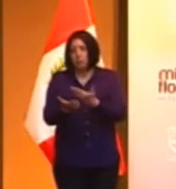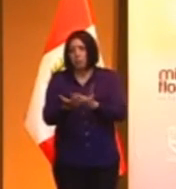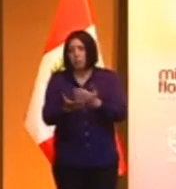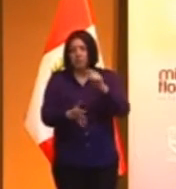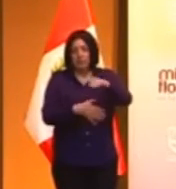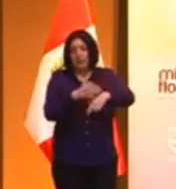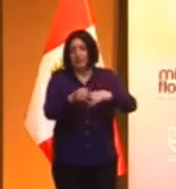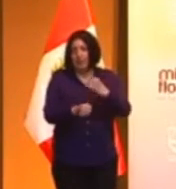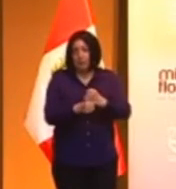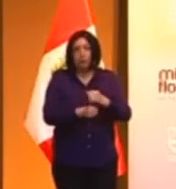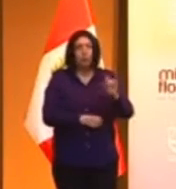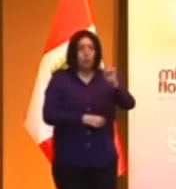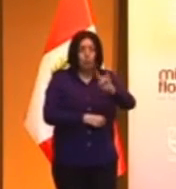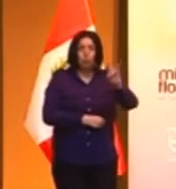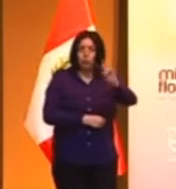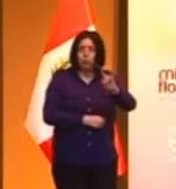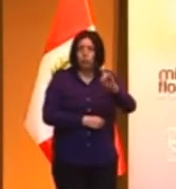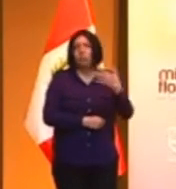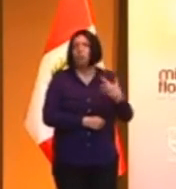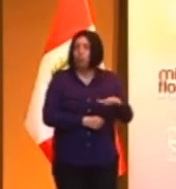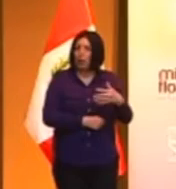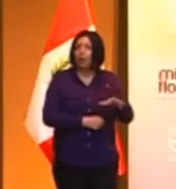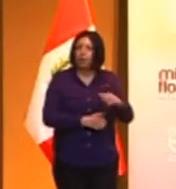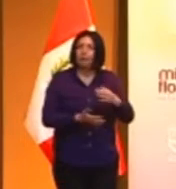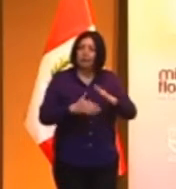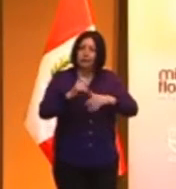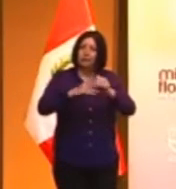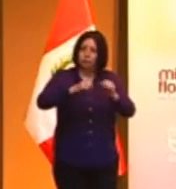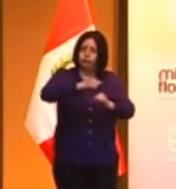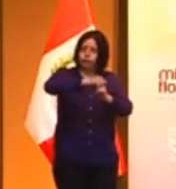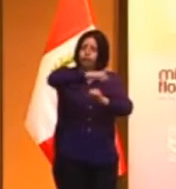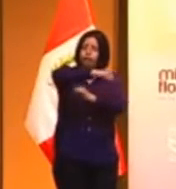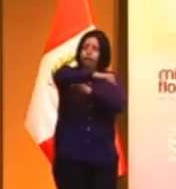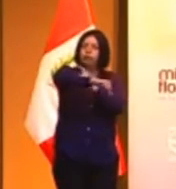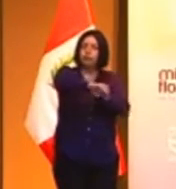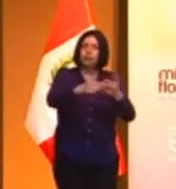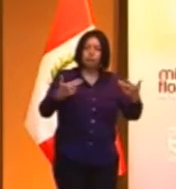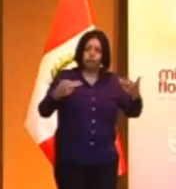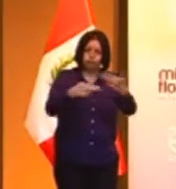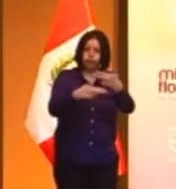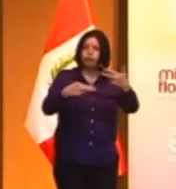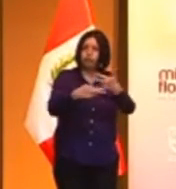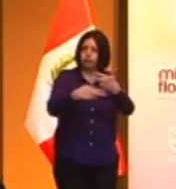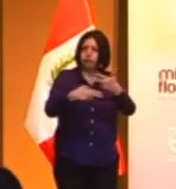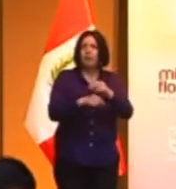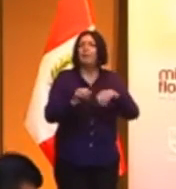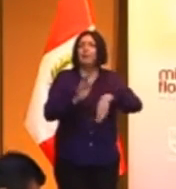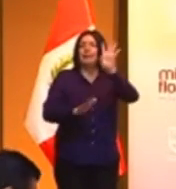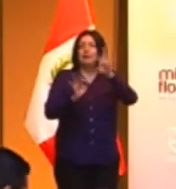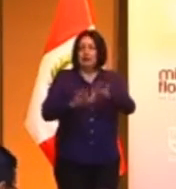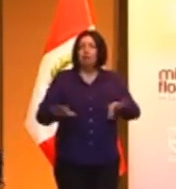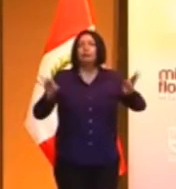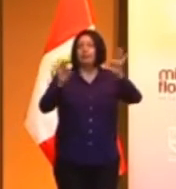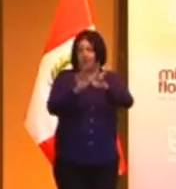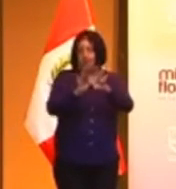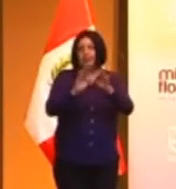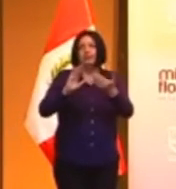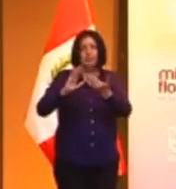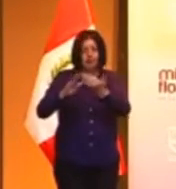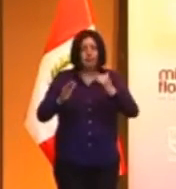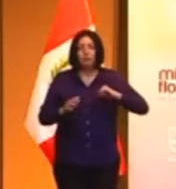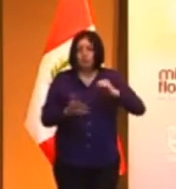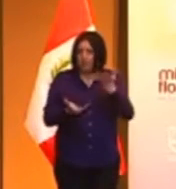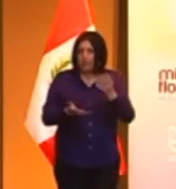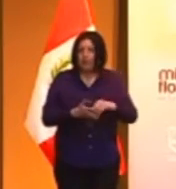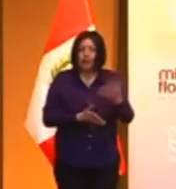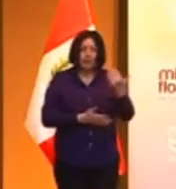este año de uso, que esta ha sido la obra en infraestructura vial más importante de la municipalidad, y lo veníamos